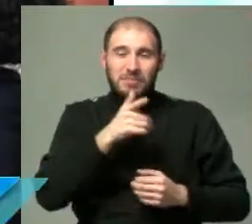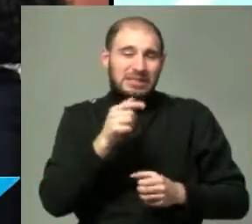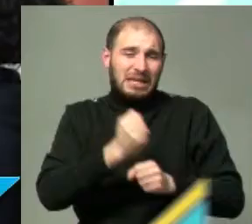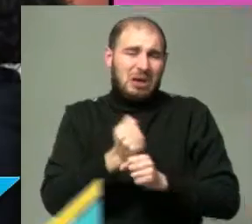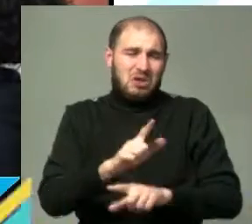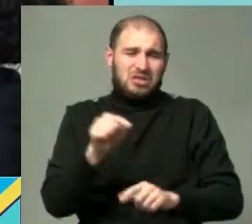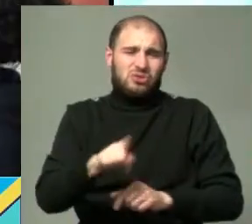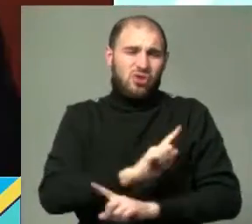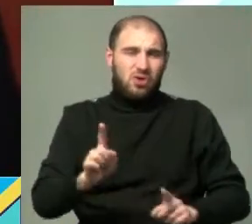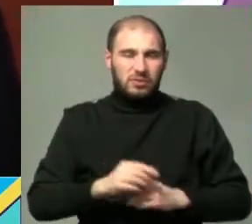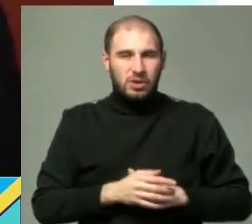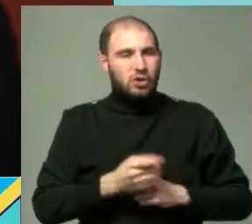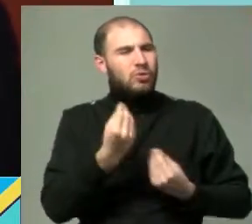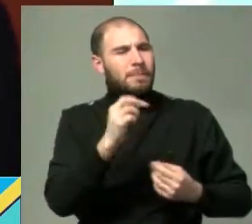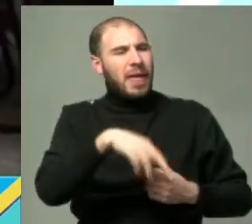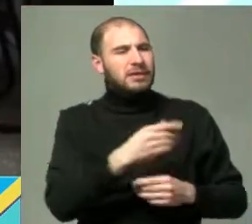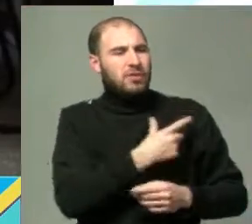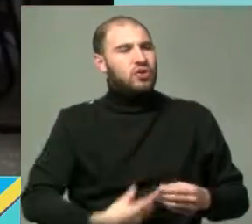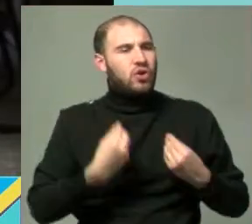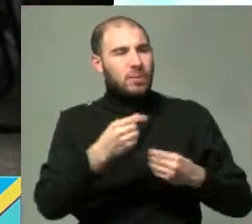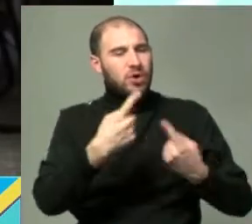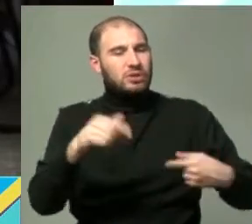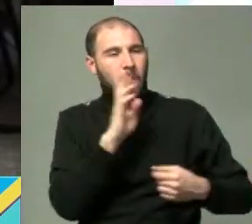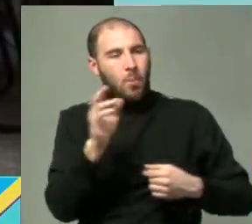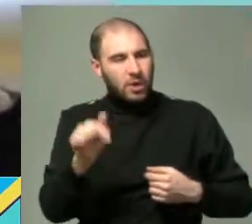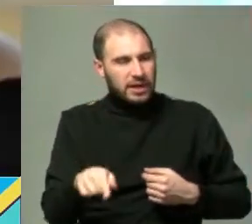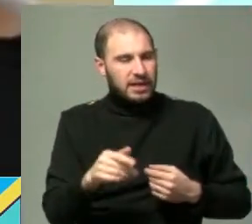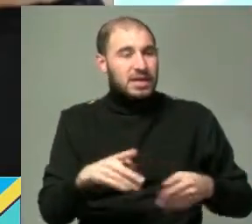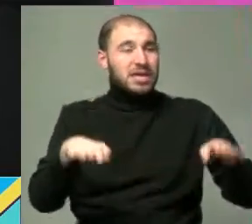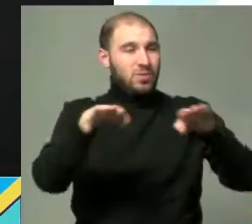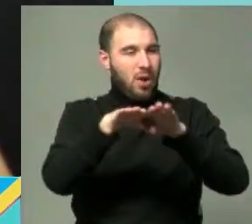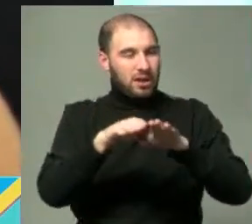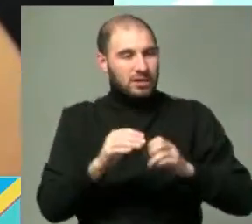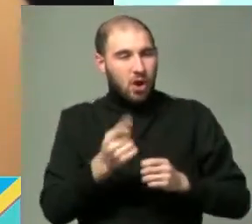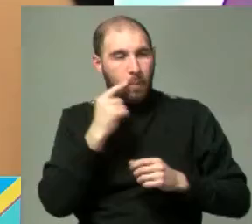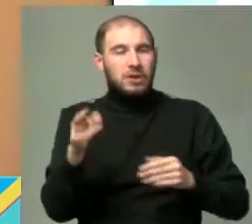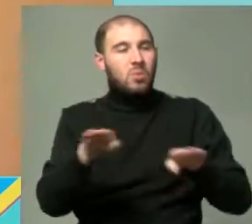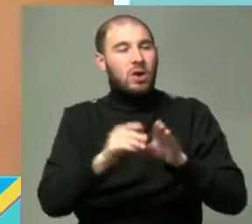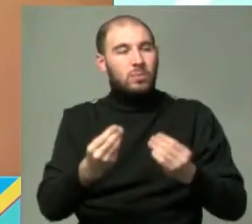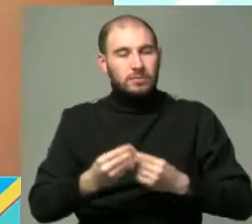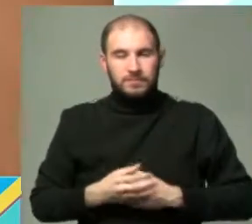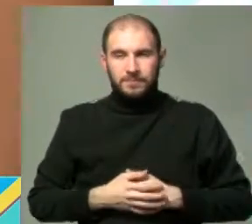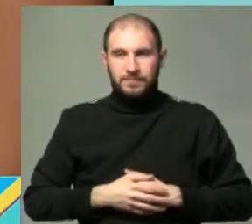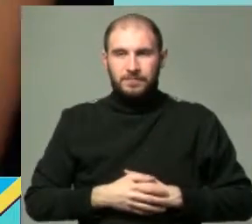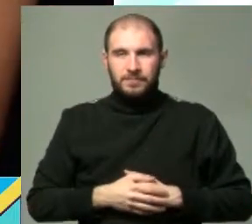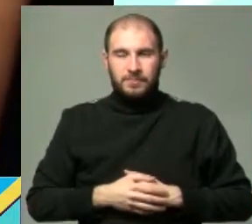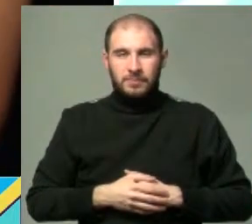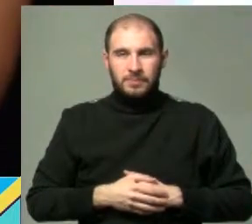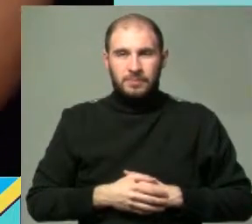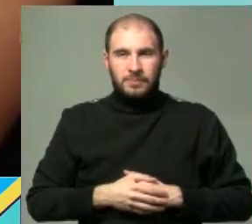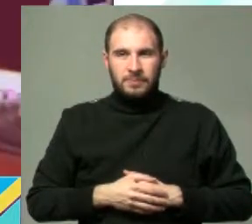trabajo. ¿Cómo se puede llegar a pensar en una política de Estado para que la situación de la mujer equipare a la del hombre? Claro,